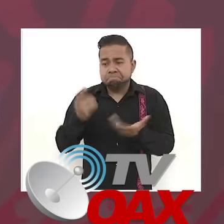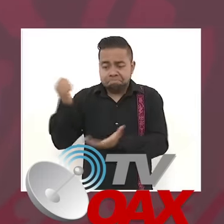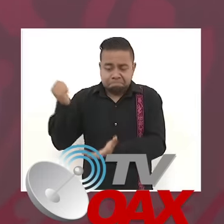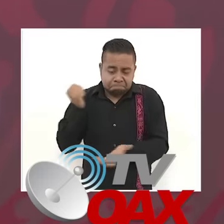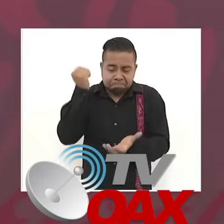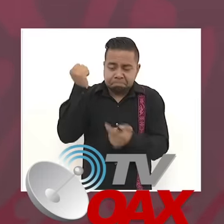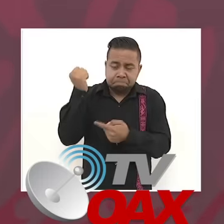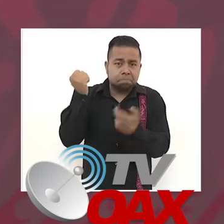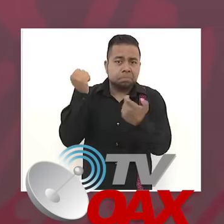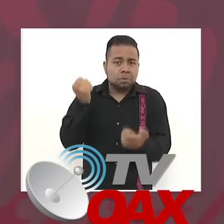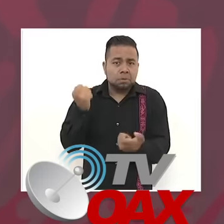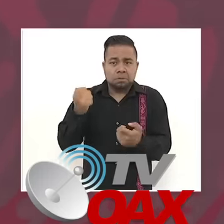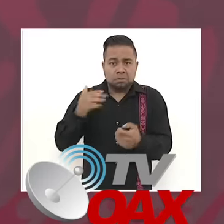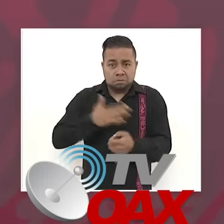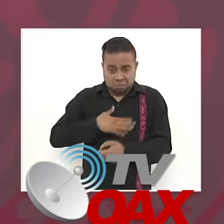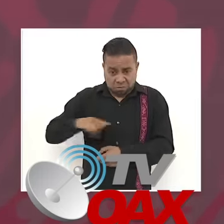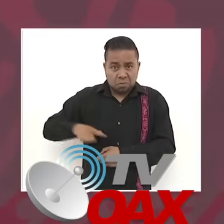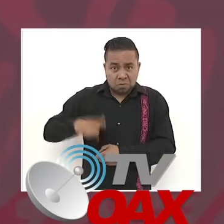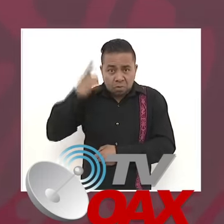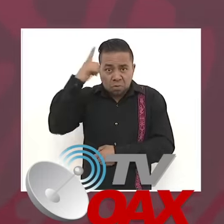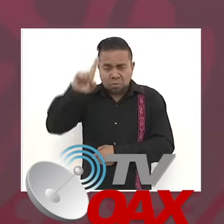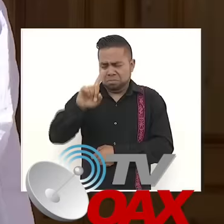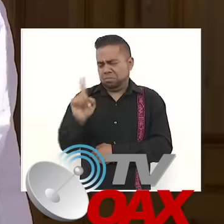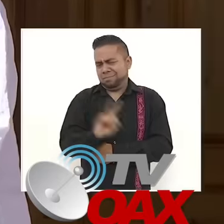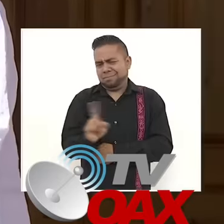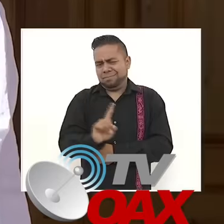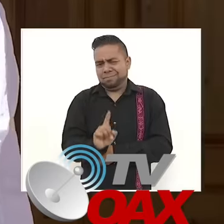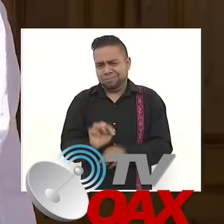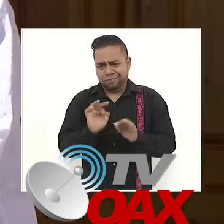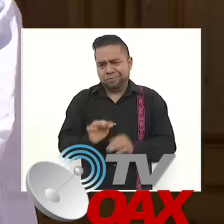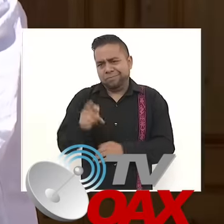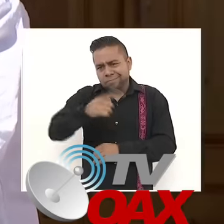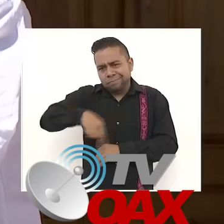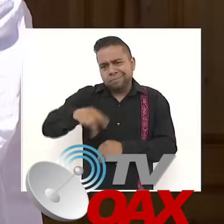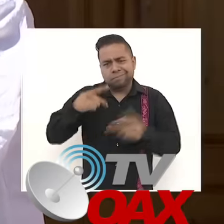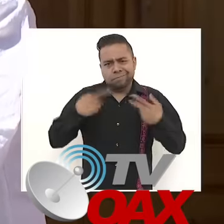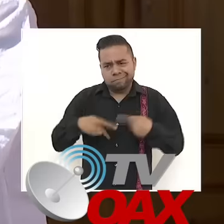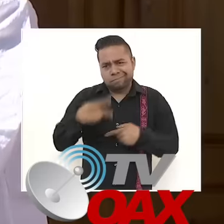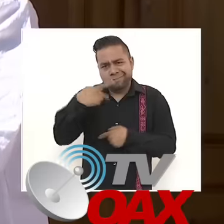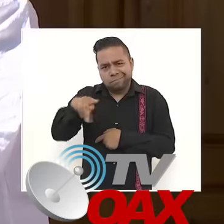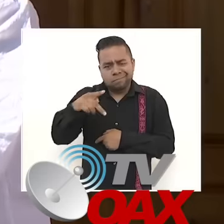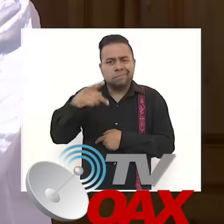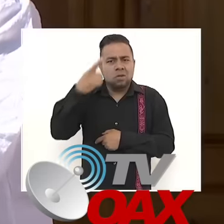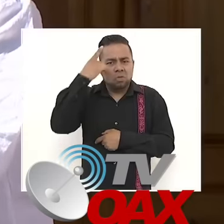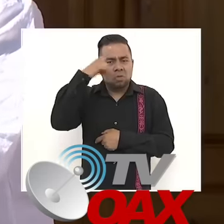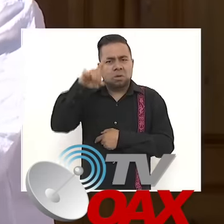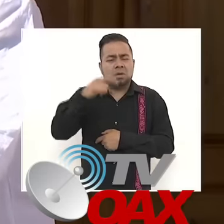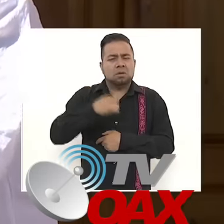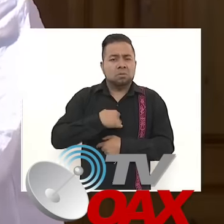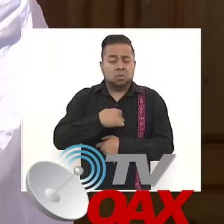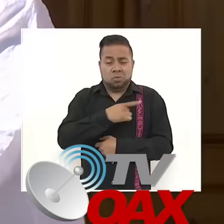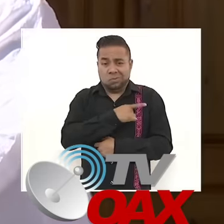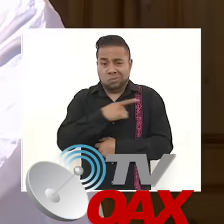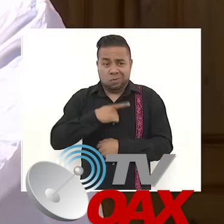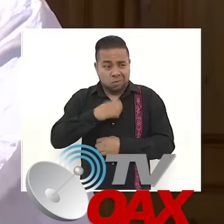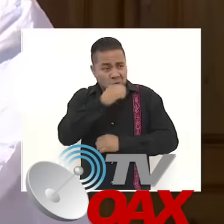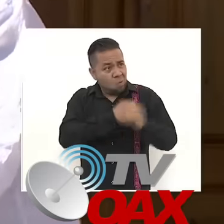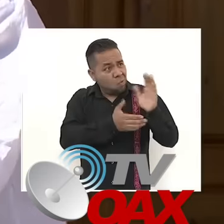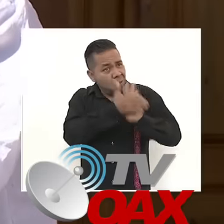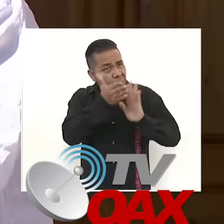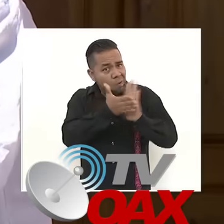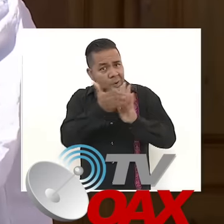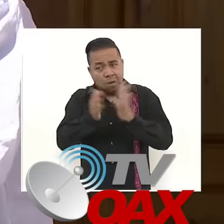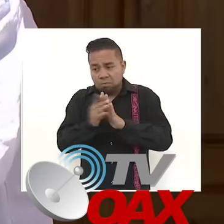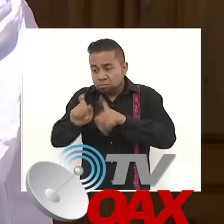presupuesto no es del gobierno, es del pueblo. Y tenemos que dejar todas estas obras en